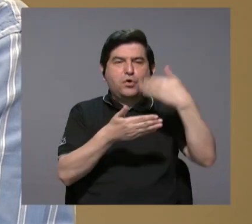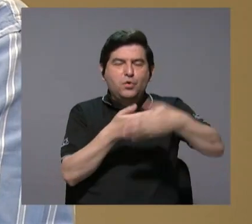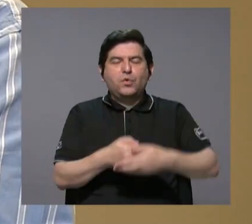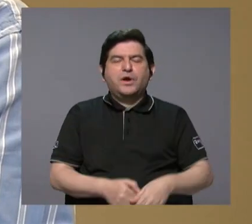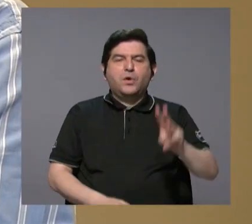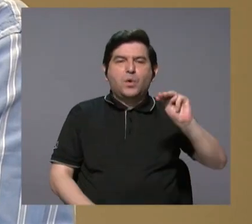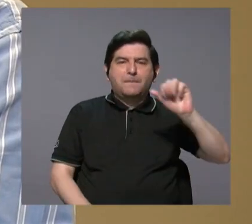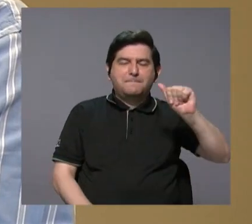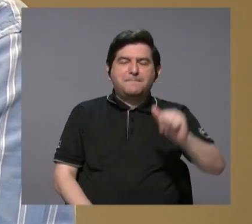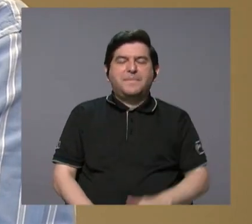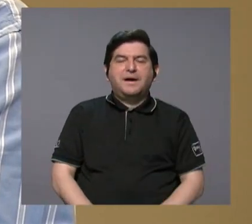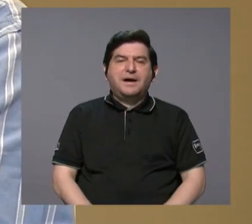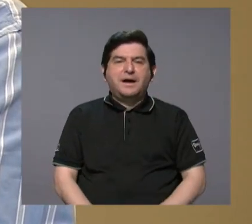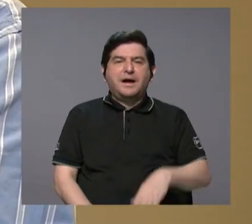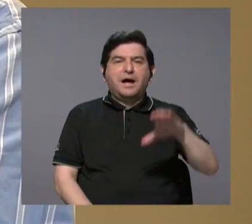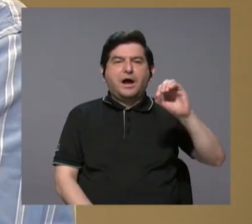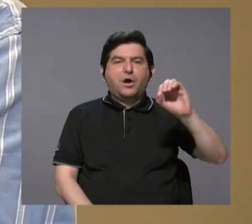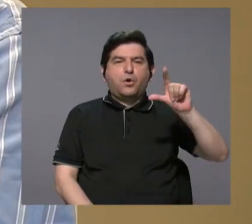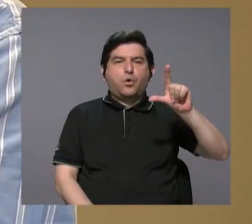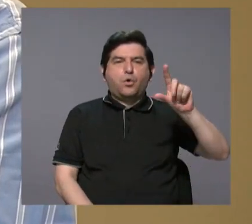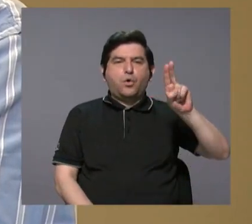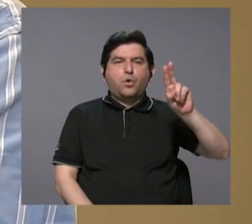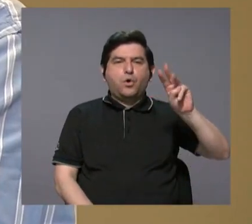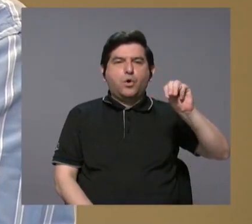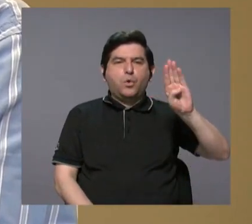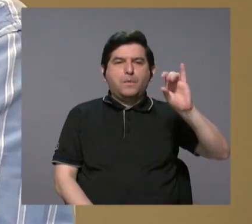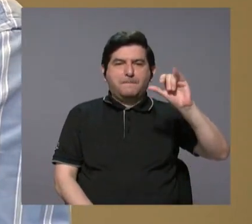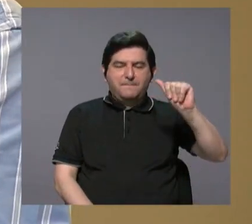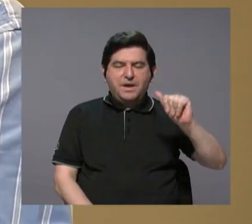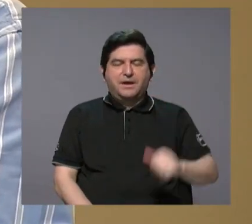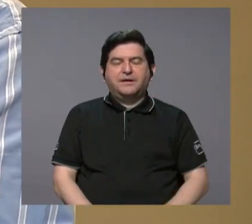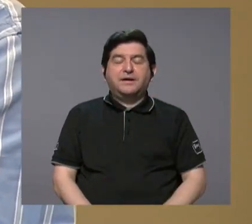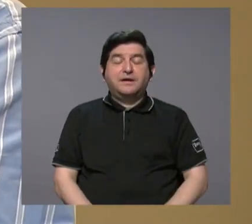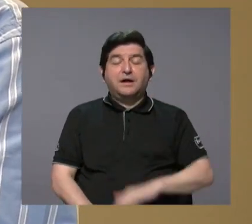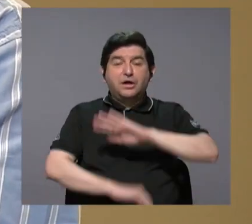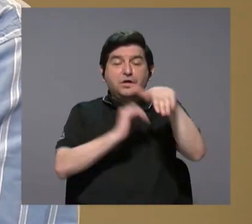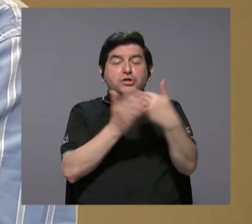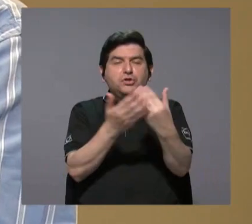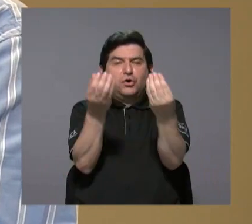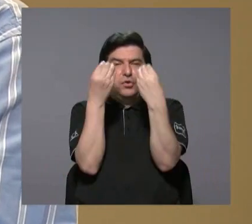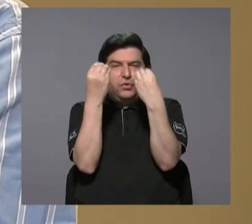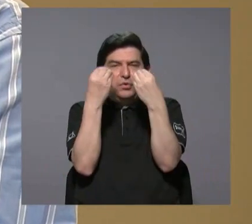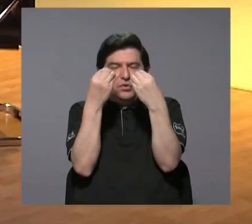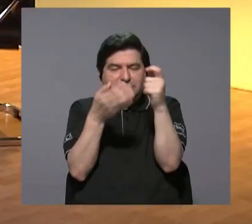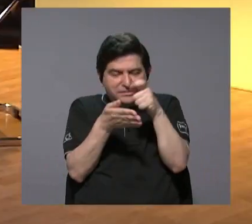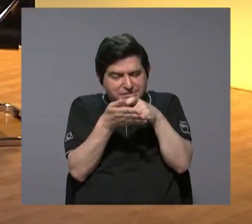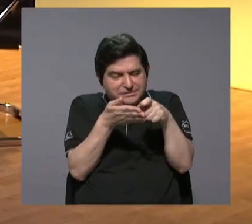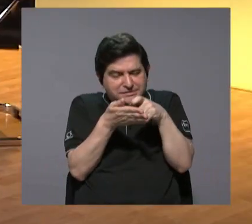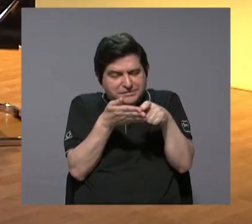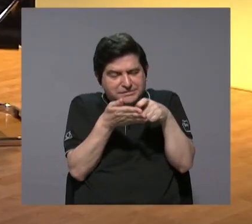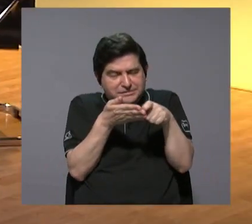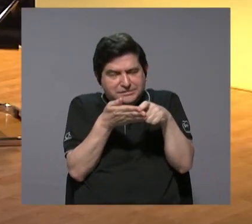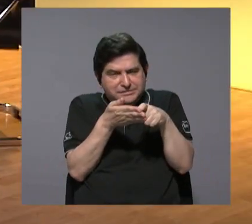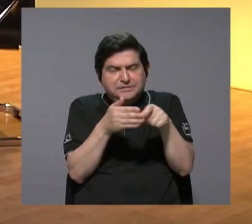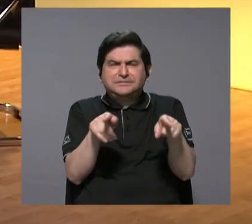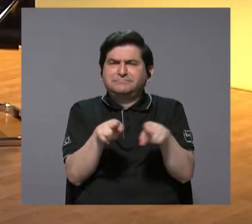Colombia, donde todo lo que me enseñaron, entre otras cosas a escribir, me